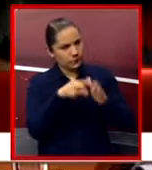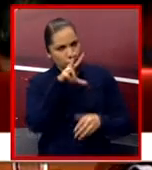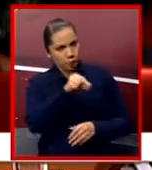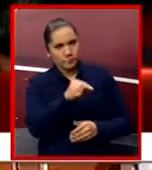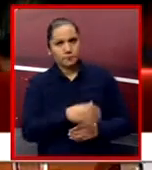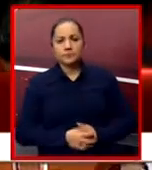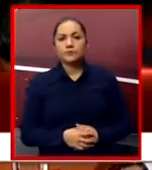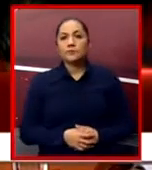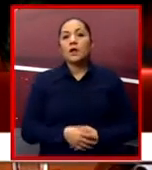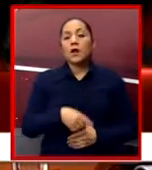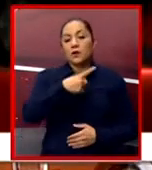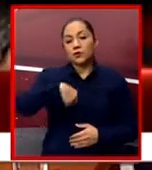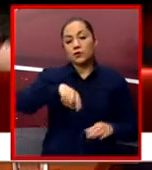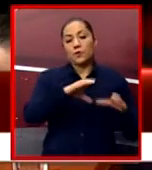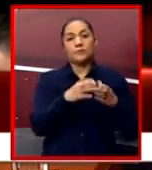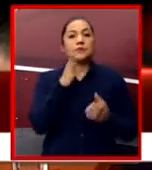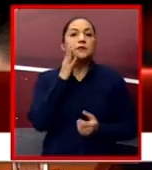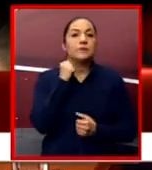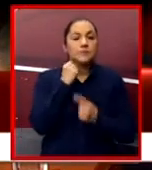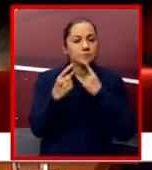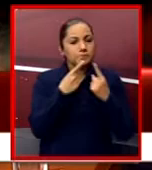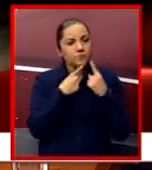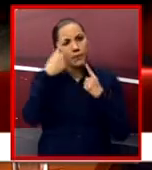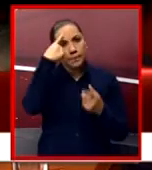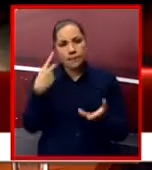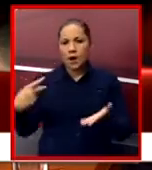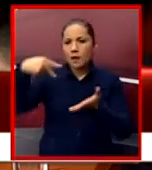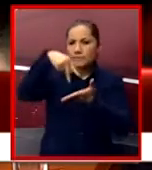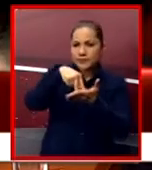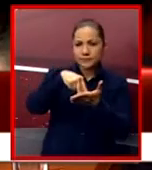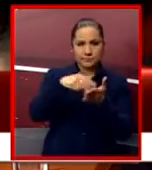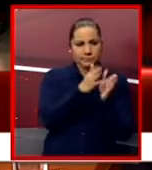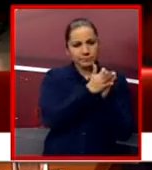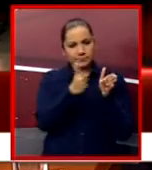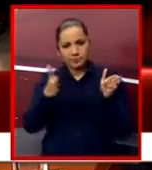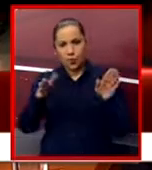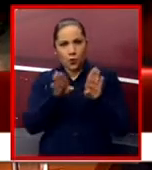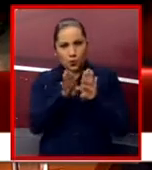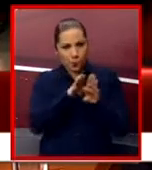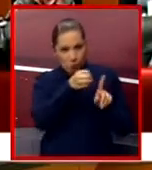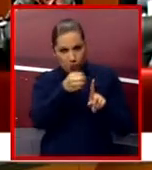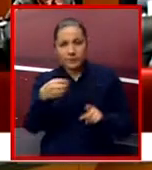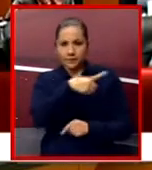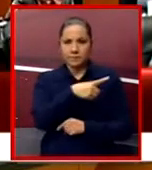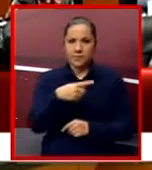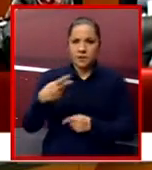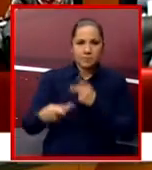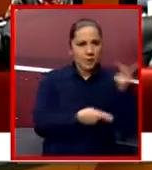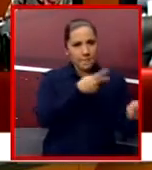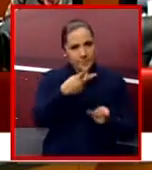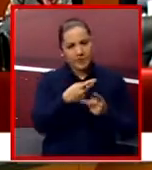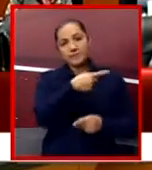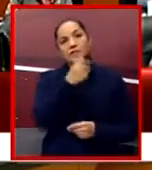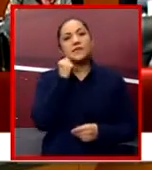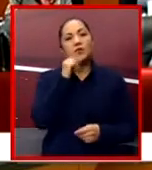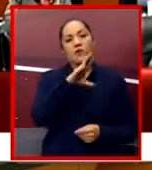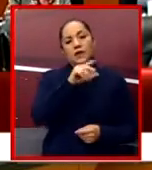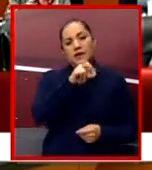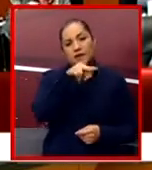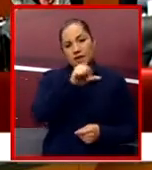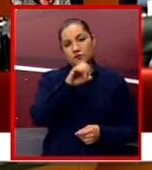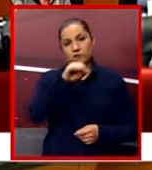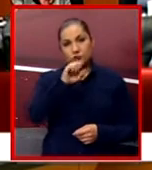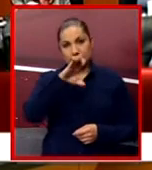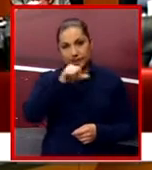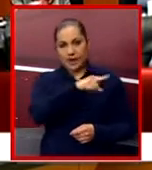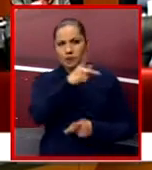el Senado para las comparecencias, se dio paso a los cuestionamientos de los legisladores. El senador Manuel Cárdenas Fonseca se refirió a los apoyos que brinda el gobierno